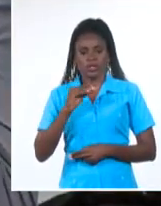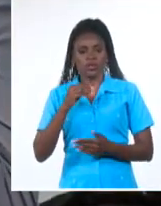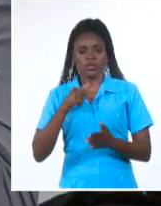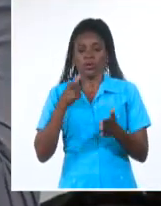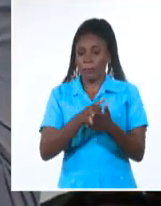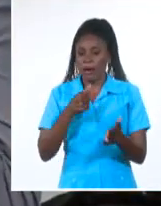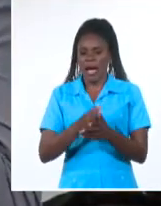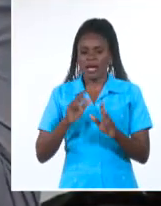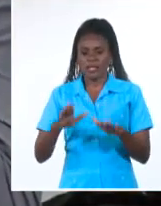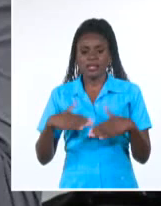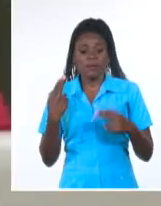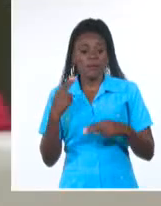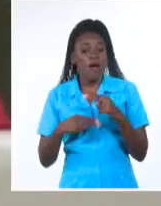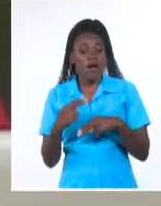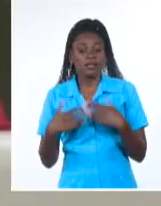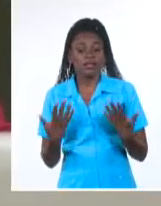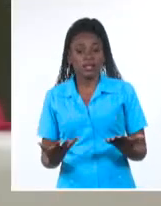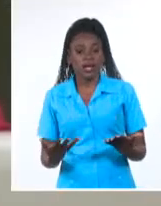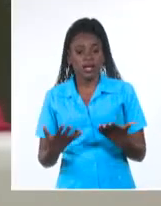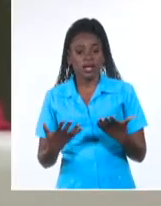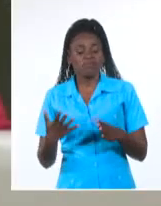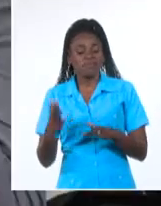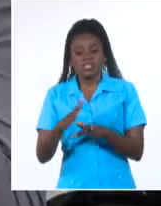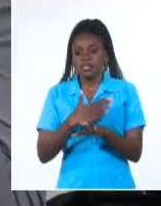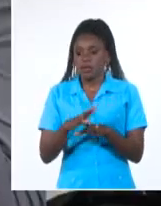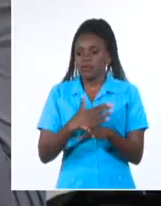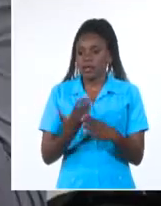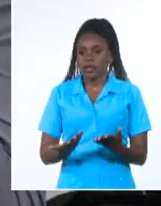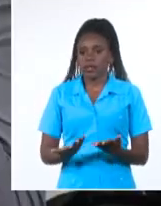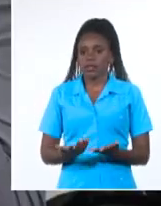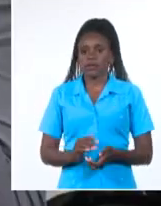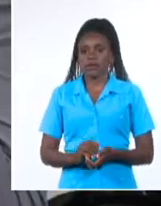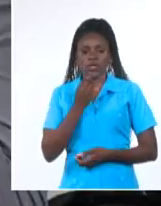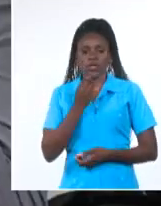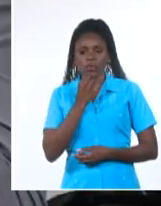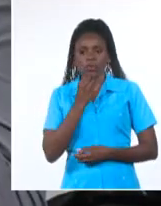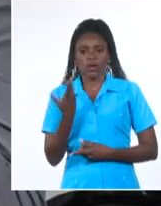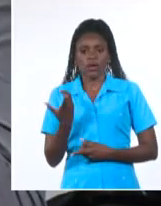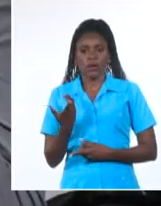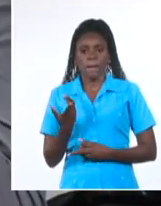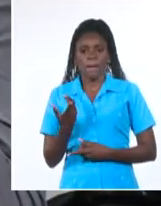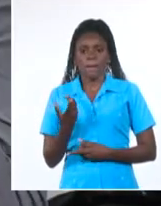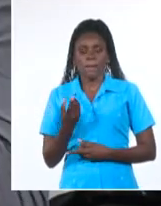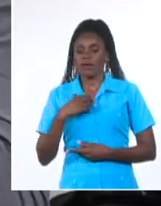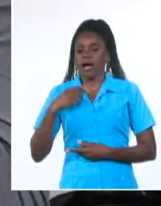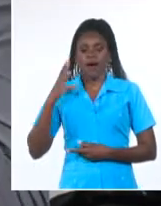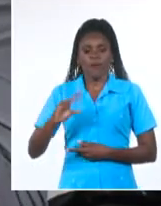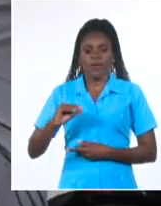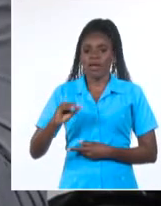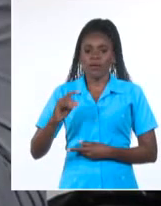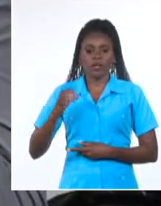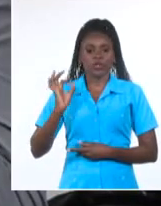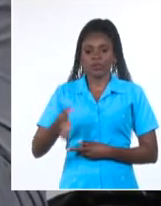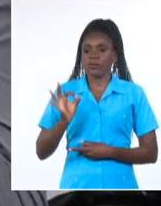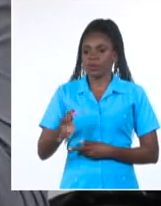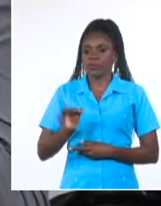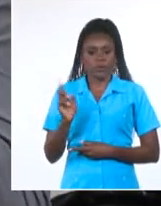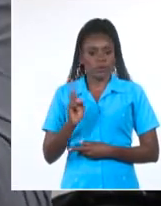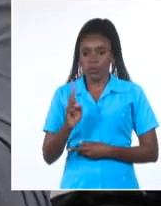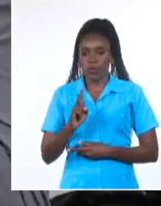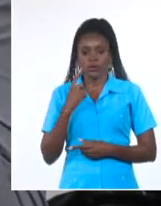¿qué cosa vamos a hacer diferente? No puede ser un poco más de lo mismo. Está demostrado que